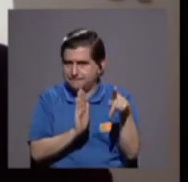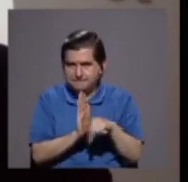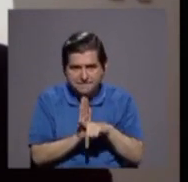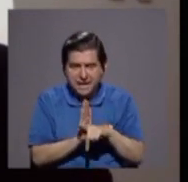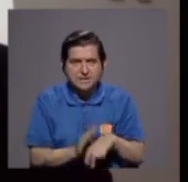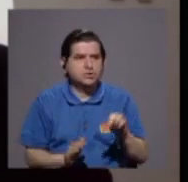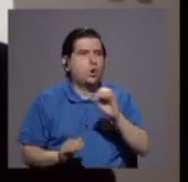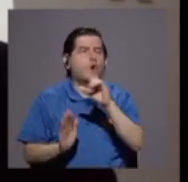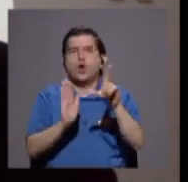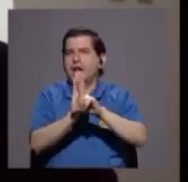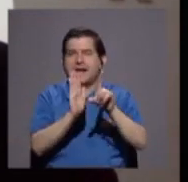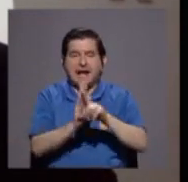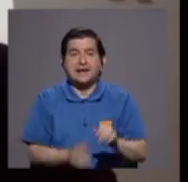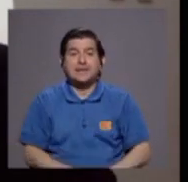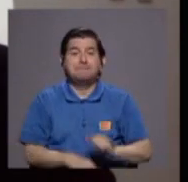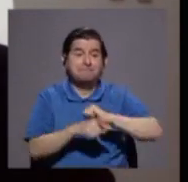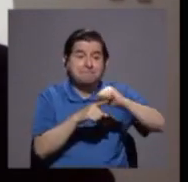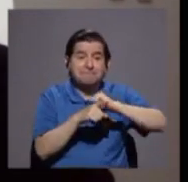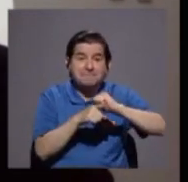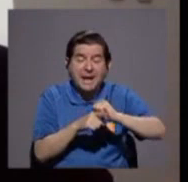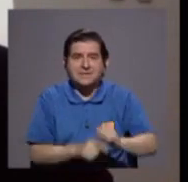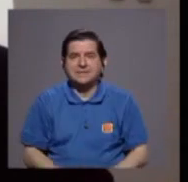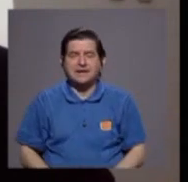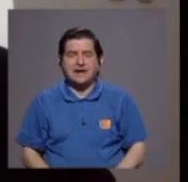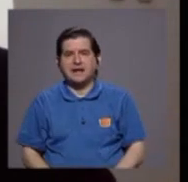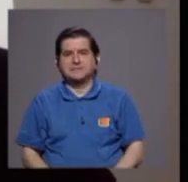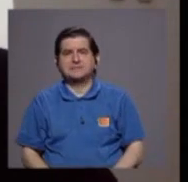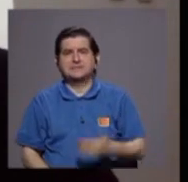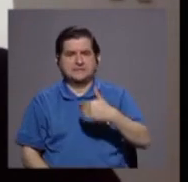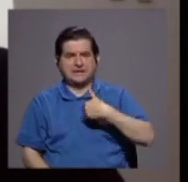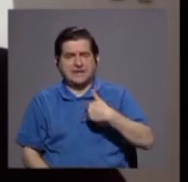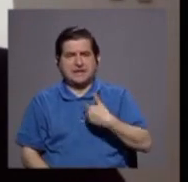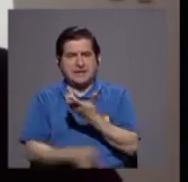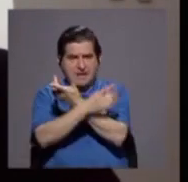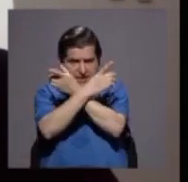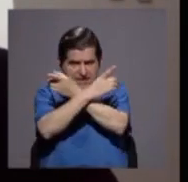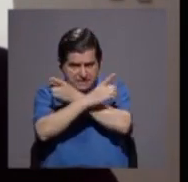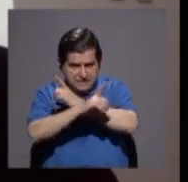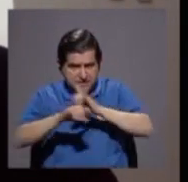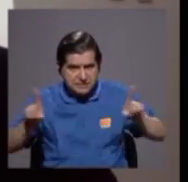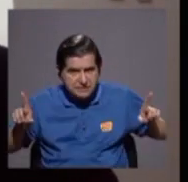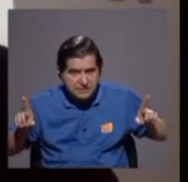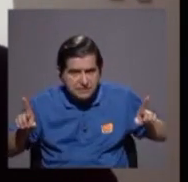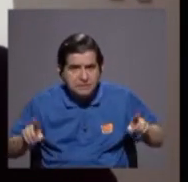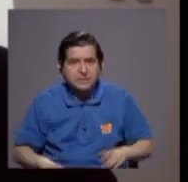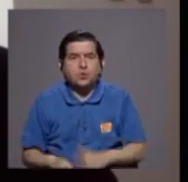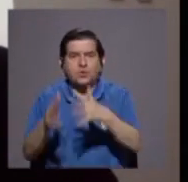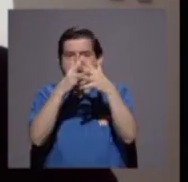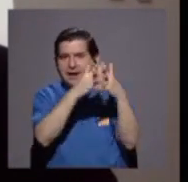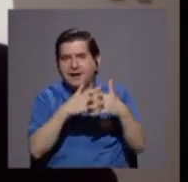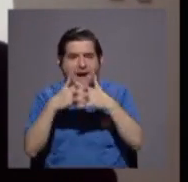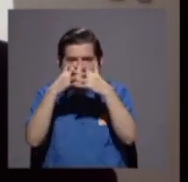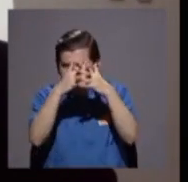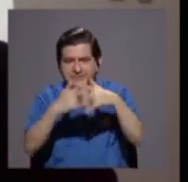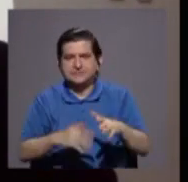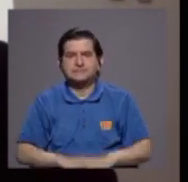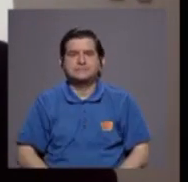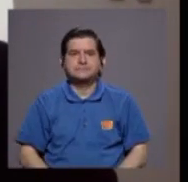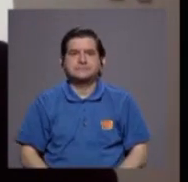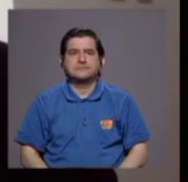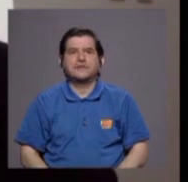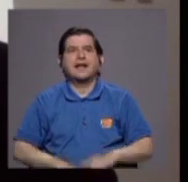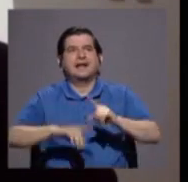o legales, sino las prácticas consuetudinarias de la democracia estadounidense,